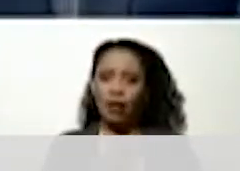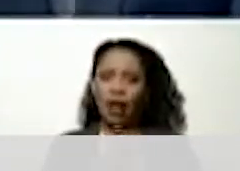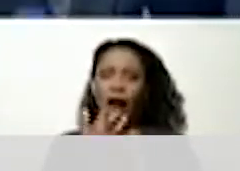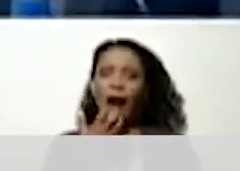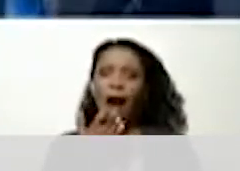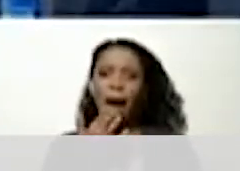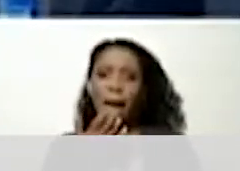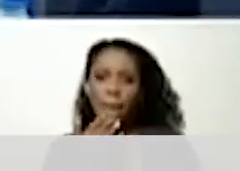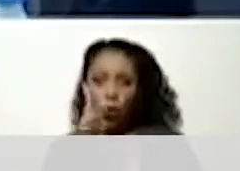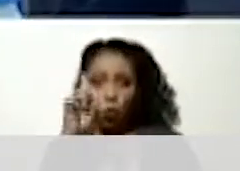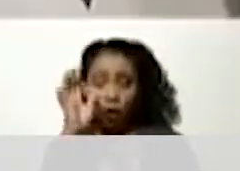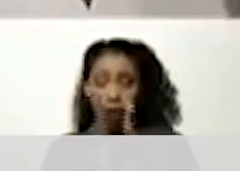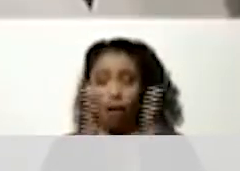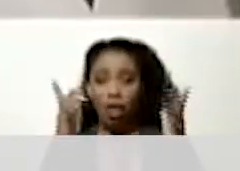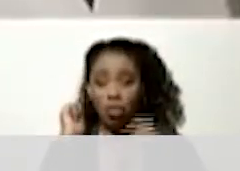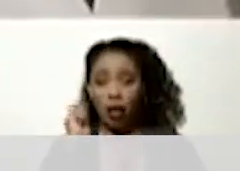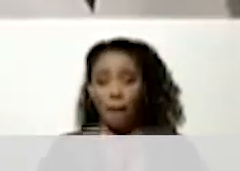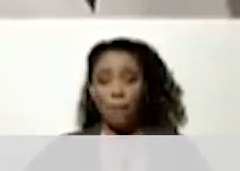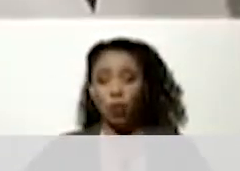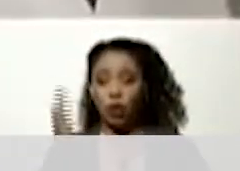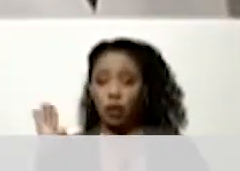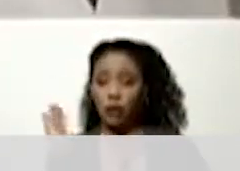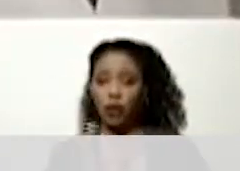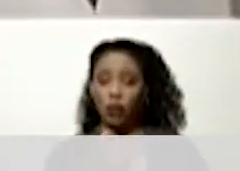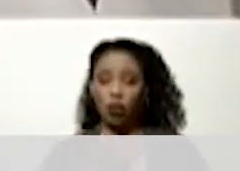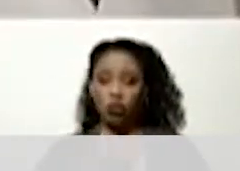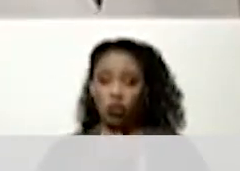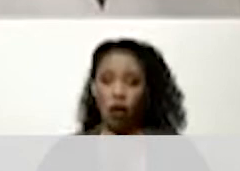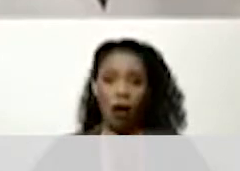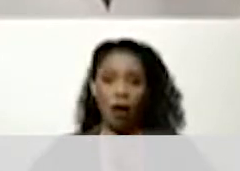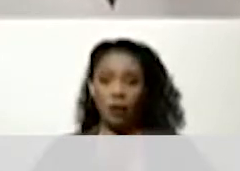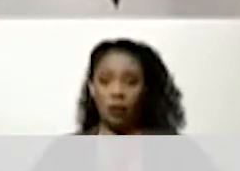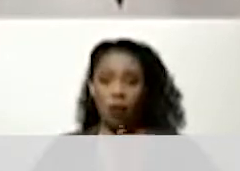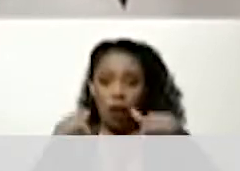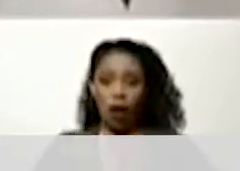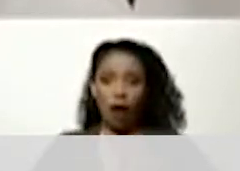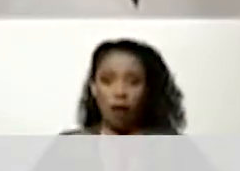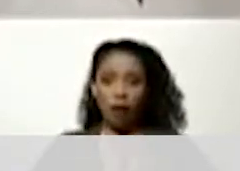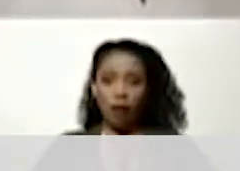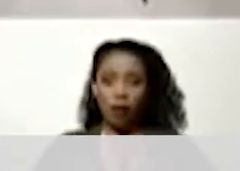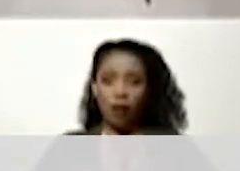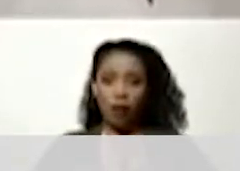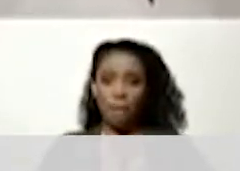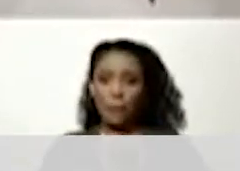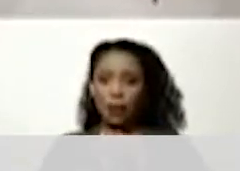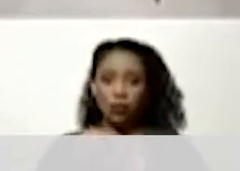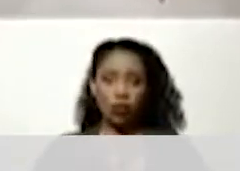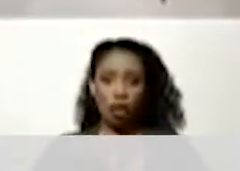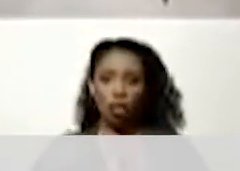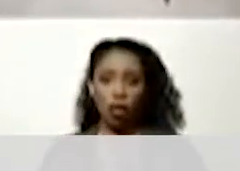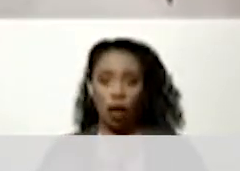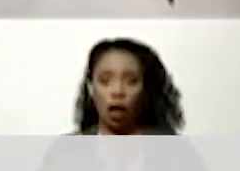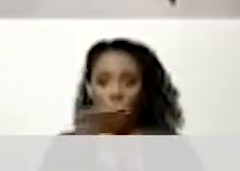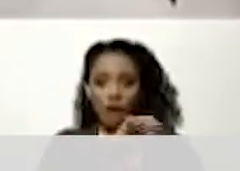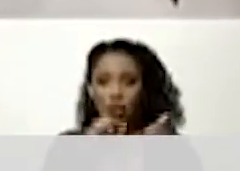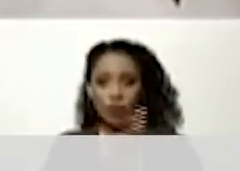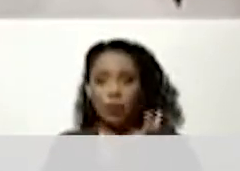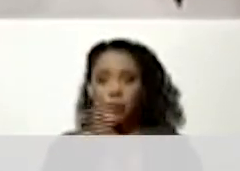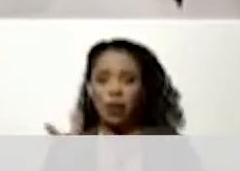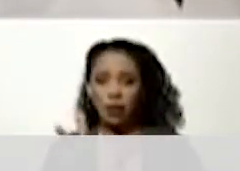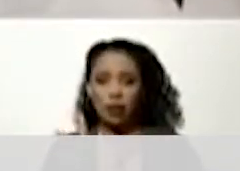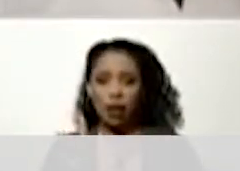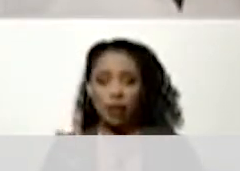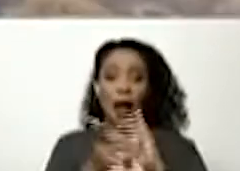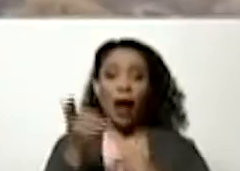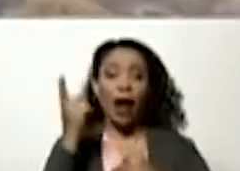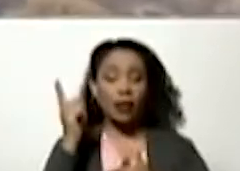una de las grandes tareas que venimos a abordar acá en la persona de la vicepresidenta